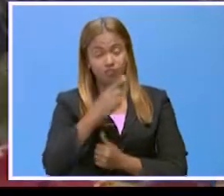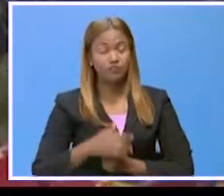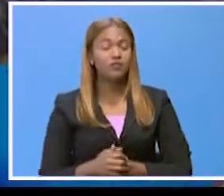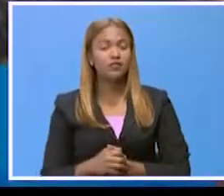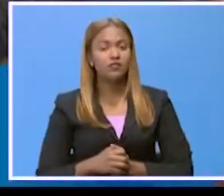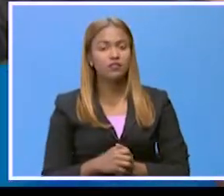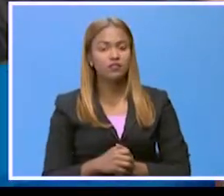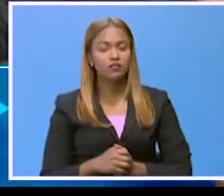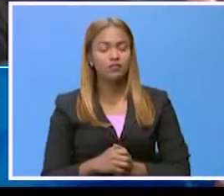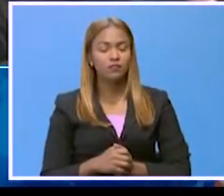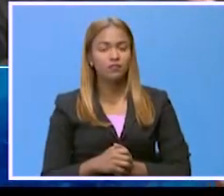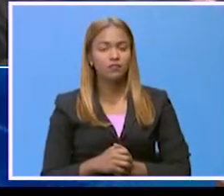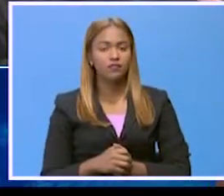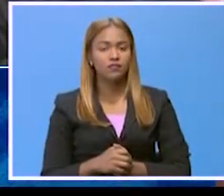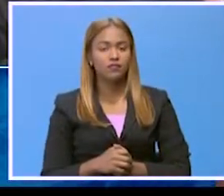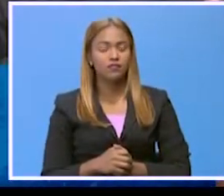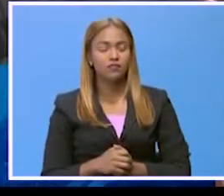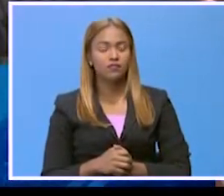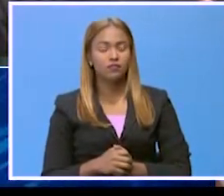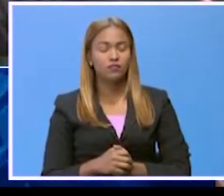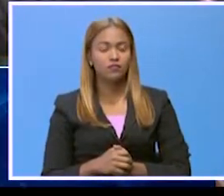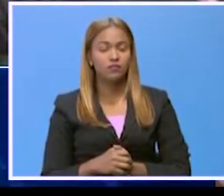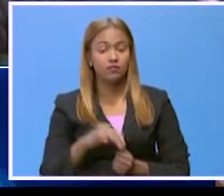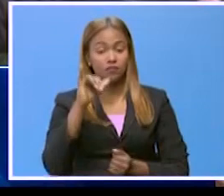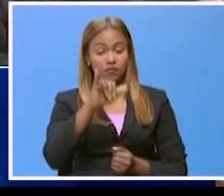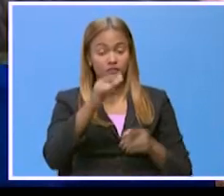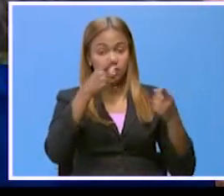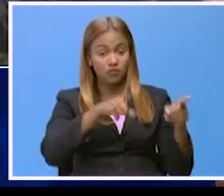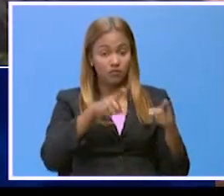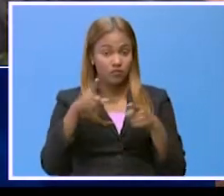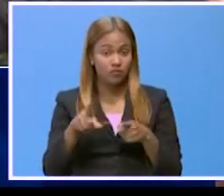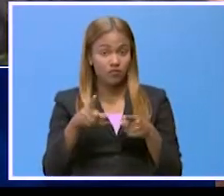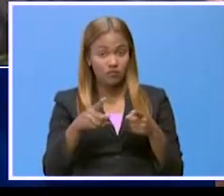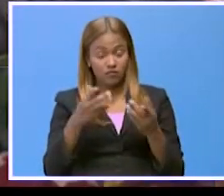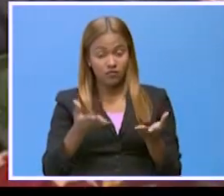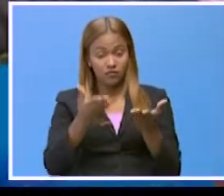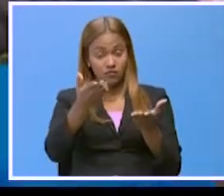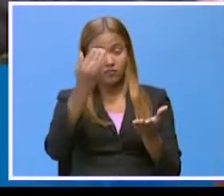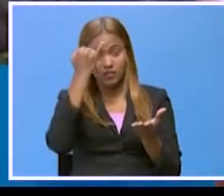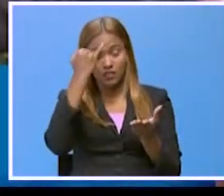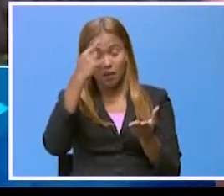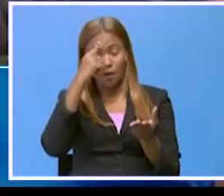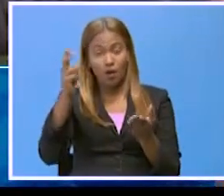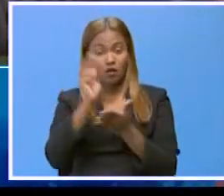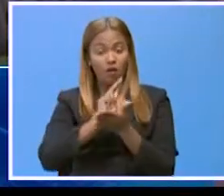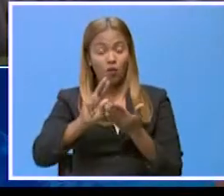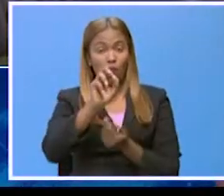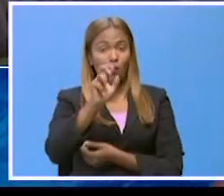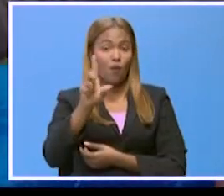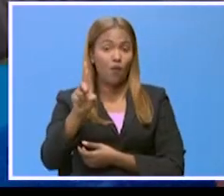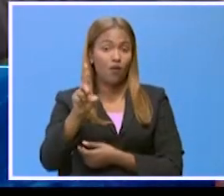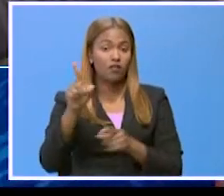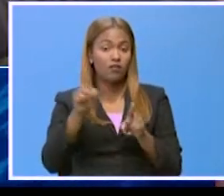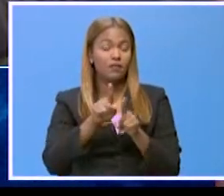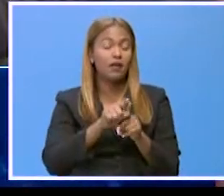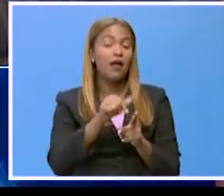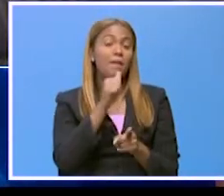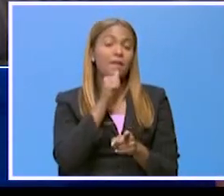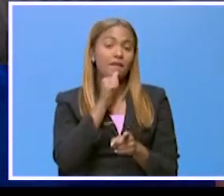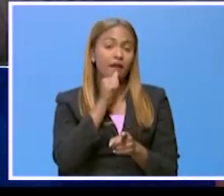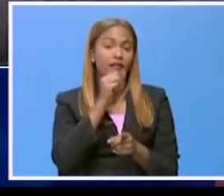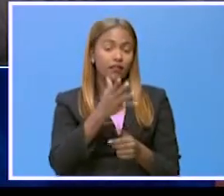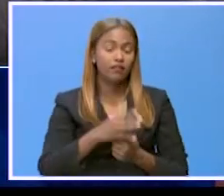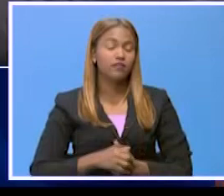participante las públicas comenzada por las aguas y la privada